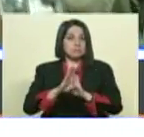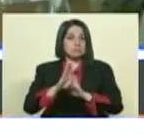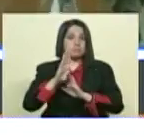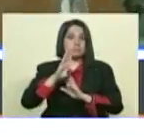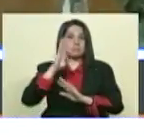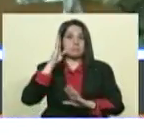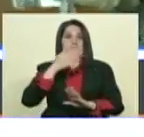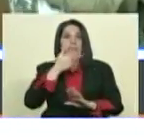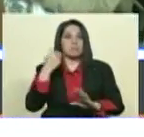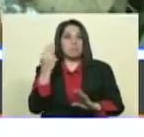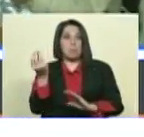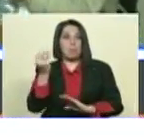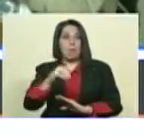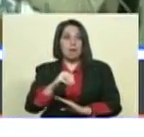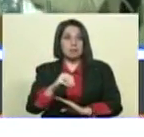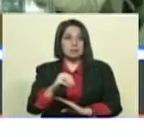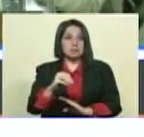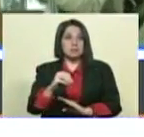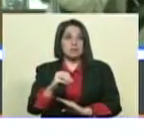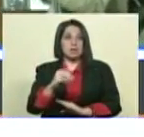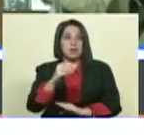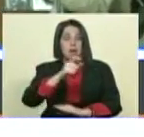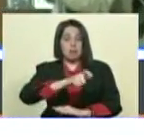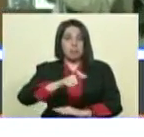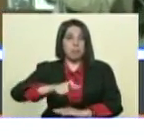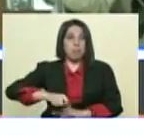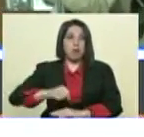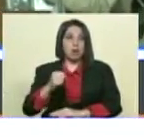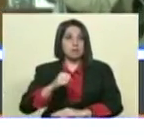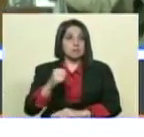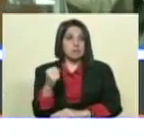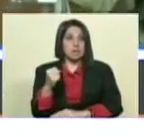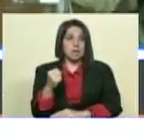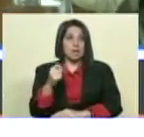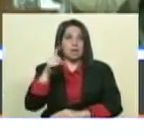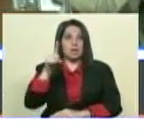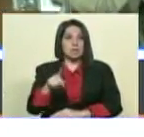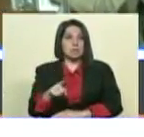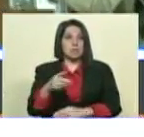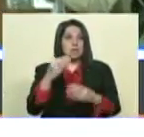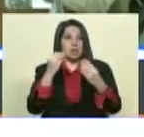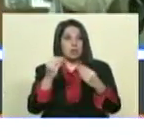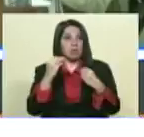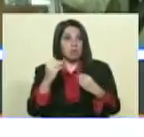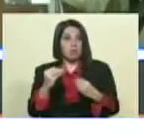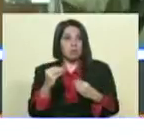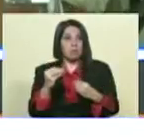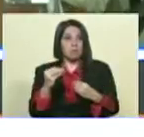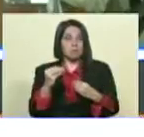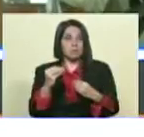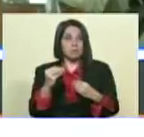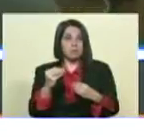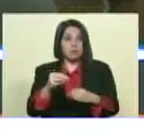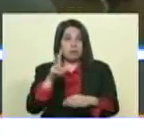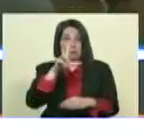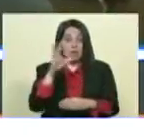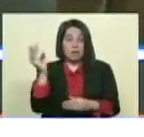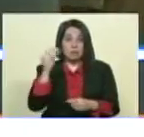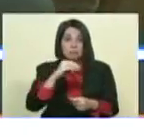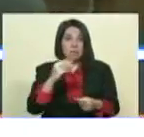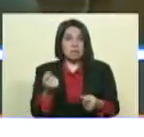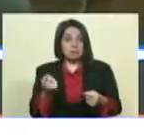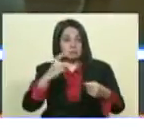vamos a incrementar la presencia de la policía regional. En el mes de diciembre vamos a triplicar los policías